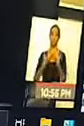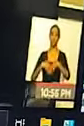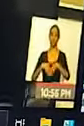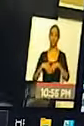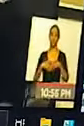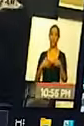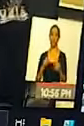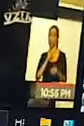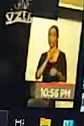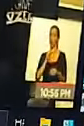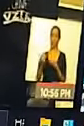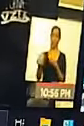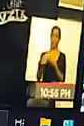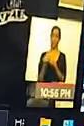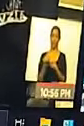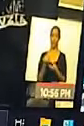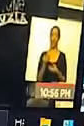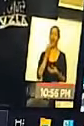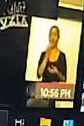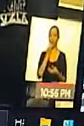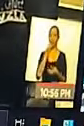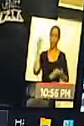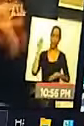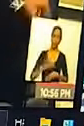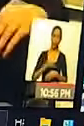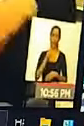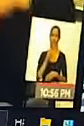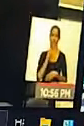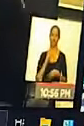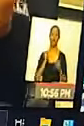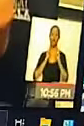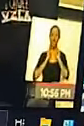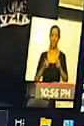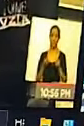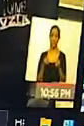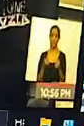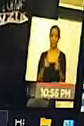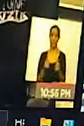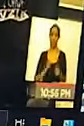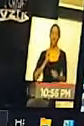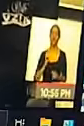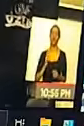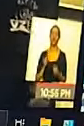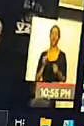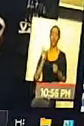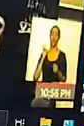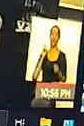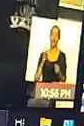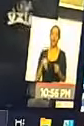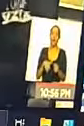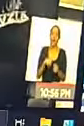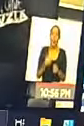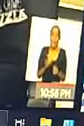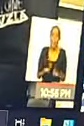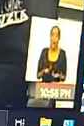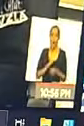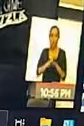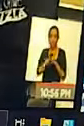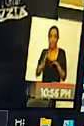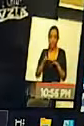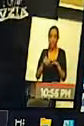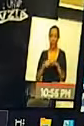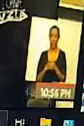para que bloqueen esas autopistas financieras que utilizaba el Estado venezolano para poder proveer a los